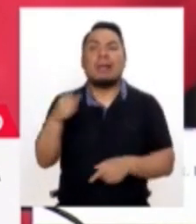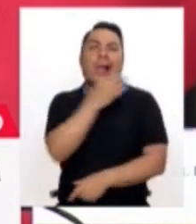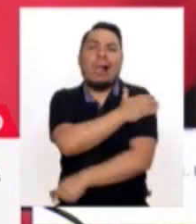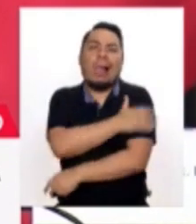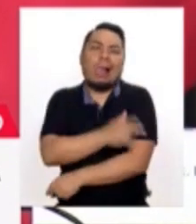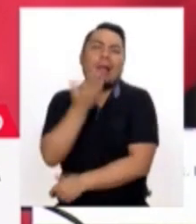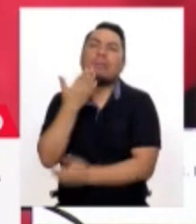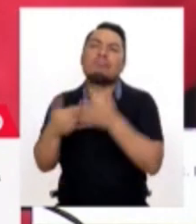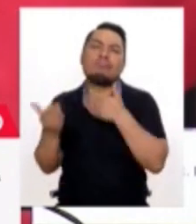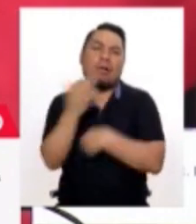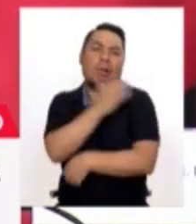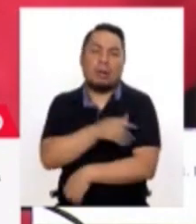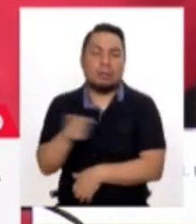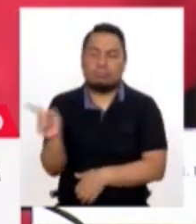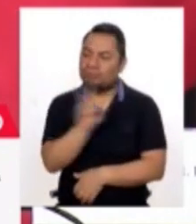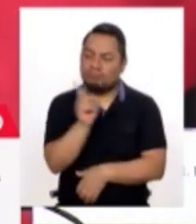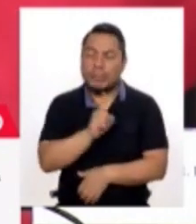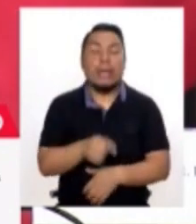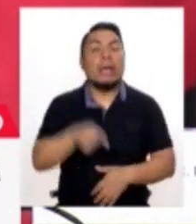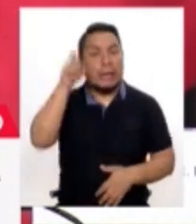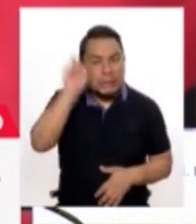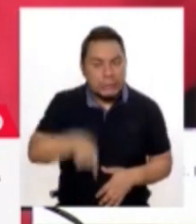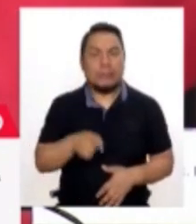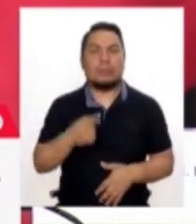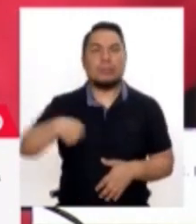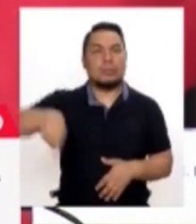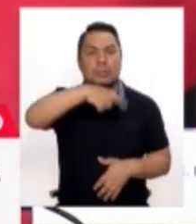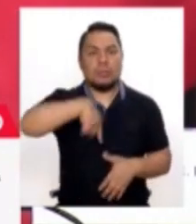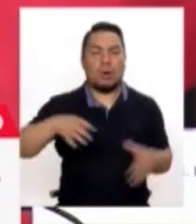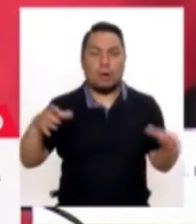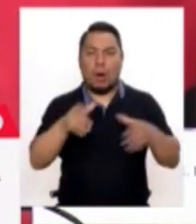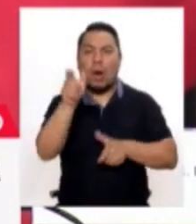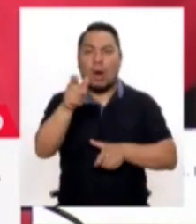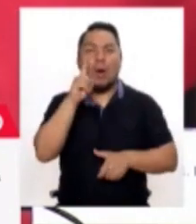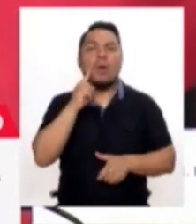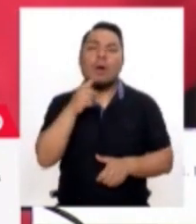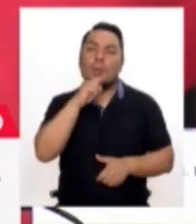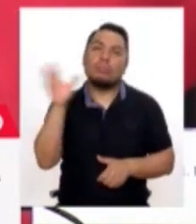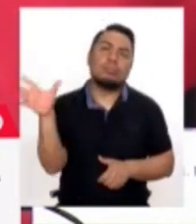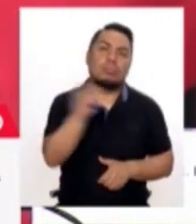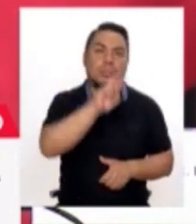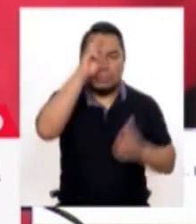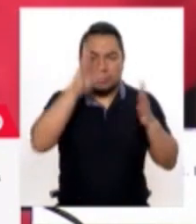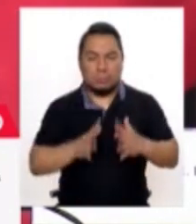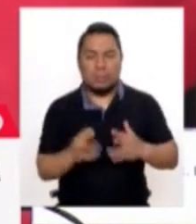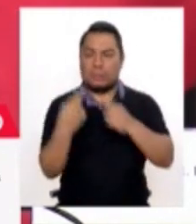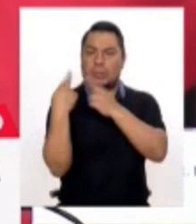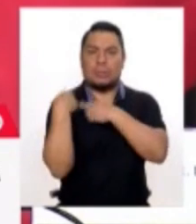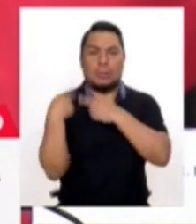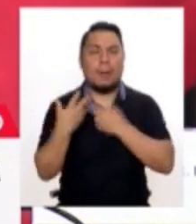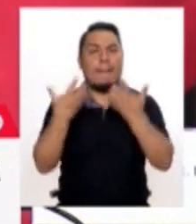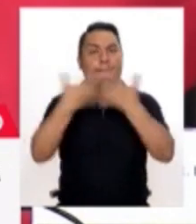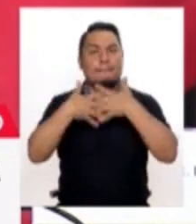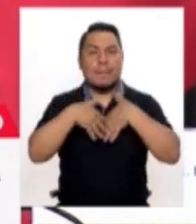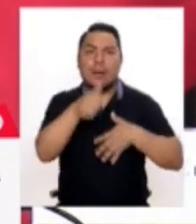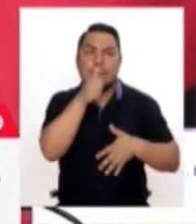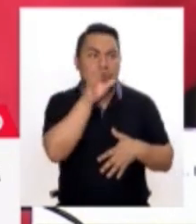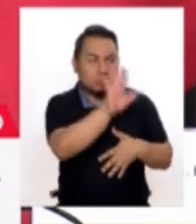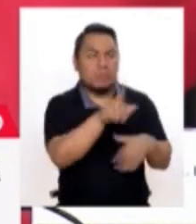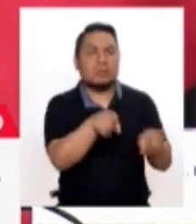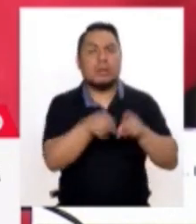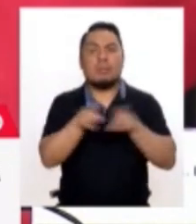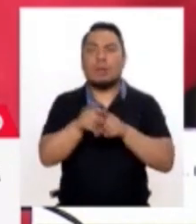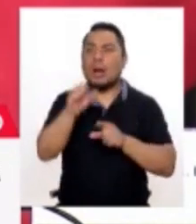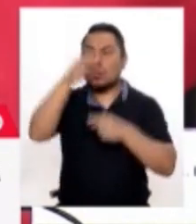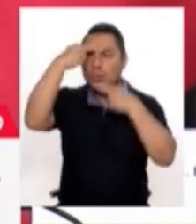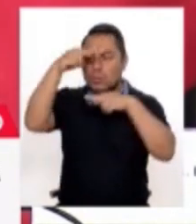impunidad requiere de la participación de las ciudadanas y los ciudadanos, de las empresas privadas, de los medios